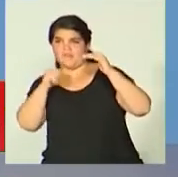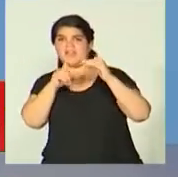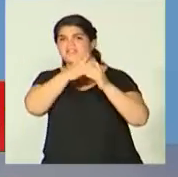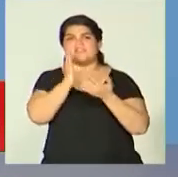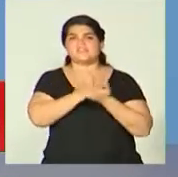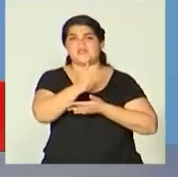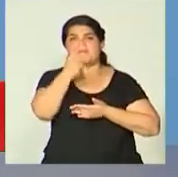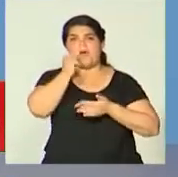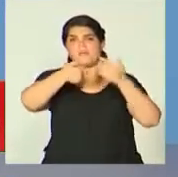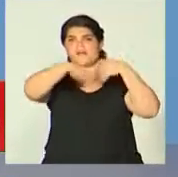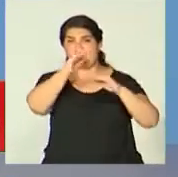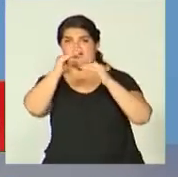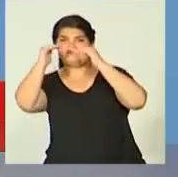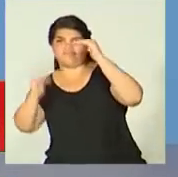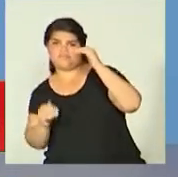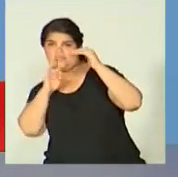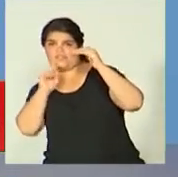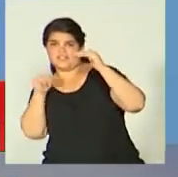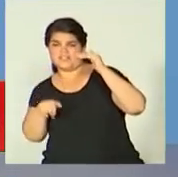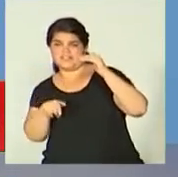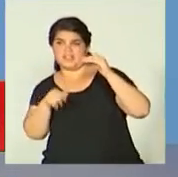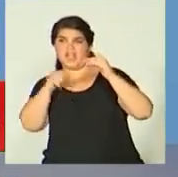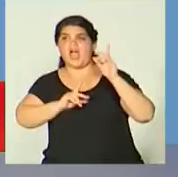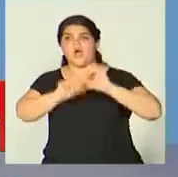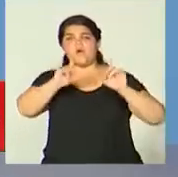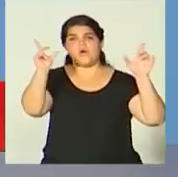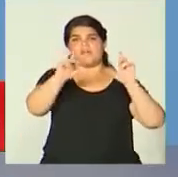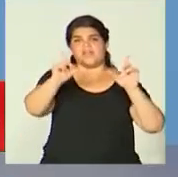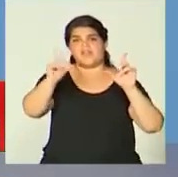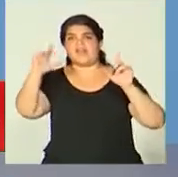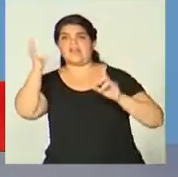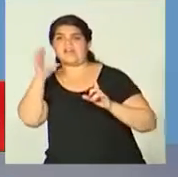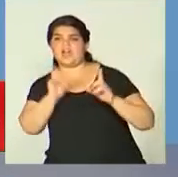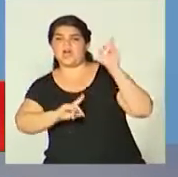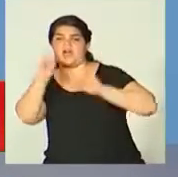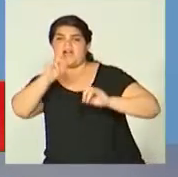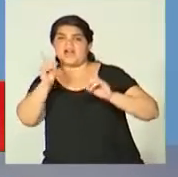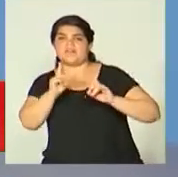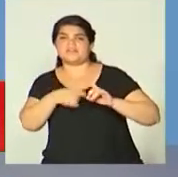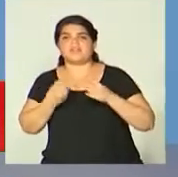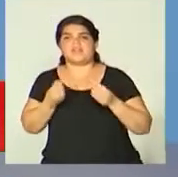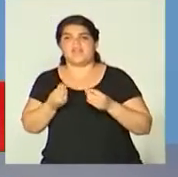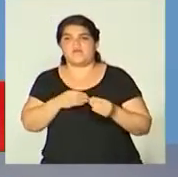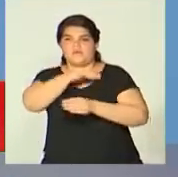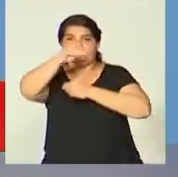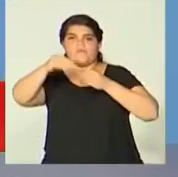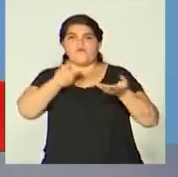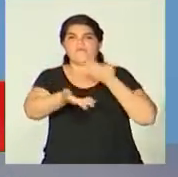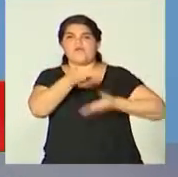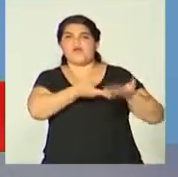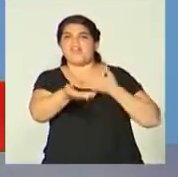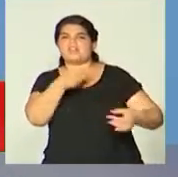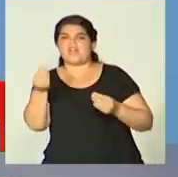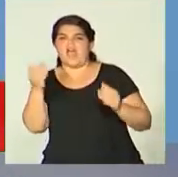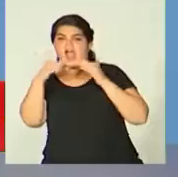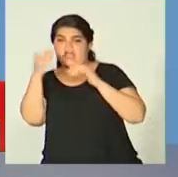entonces los medios no son exentos de este patriarcado justamente muchas veces habla de la violencia como algo que pasa dentro de nuestras casas y por